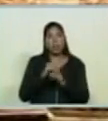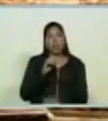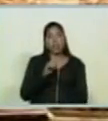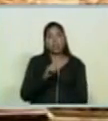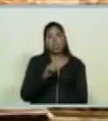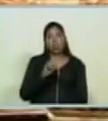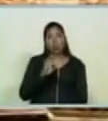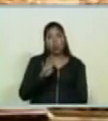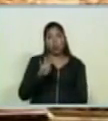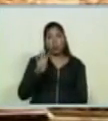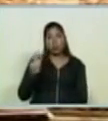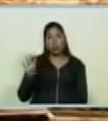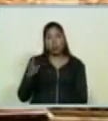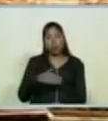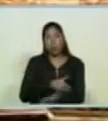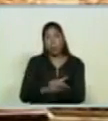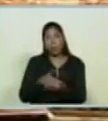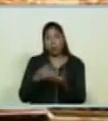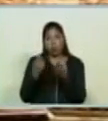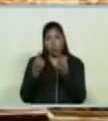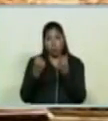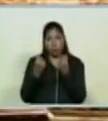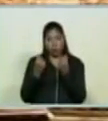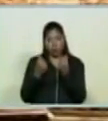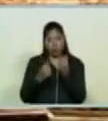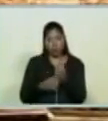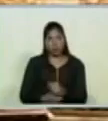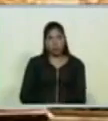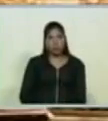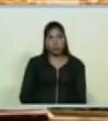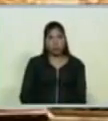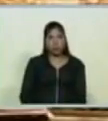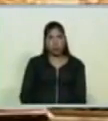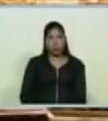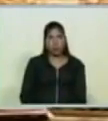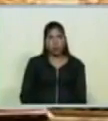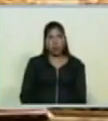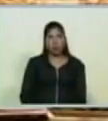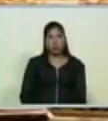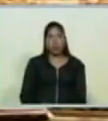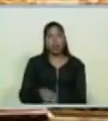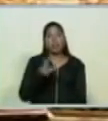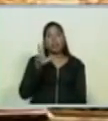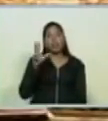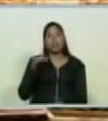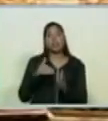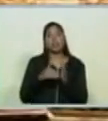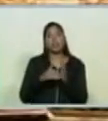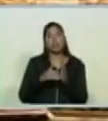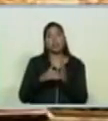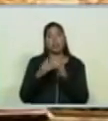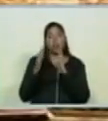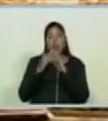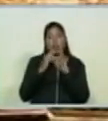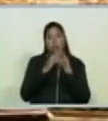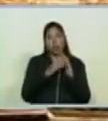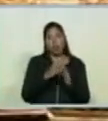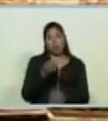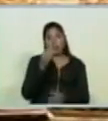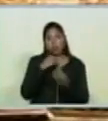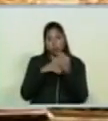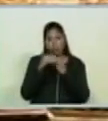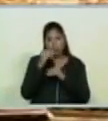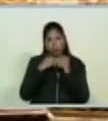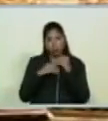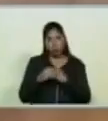144 millones de bolívares para el reimpulso de las 3.000 casas de alimentación de la misión